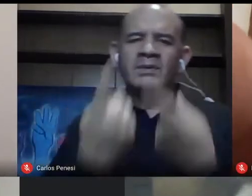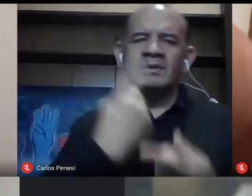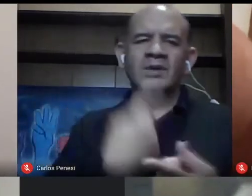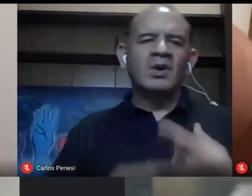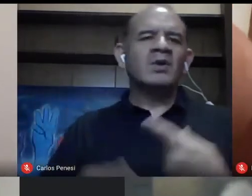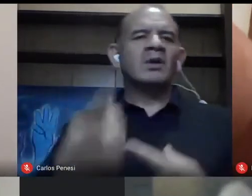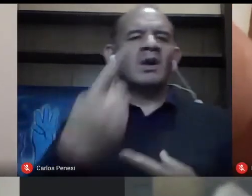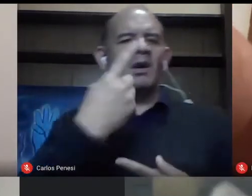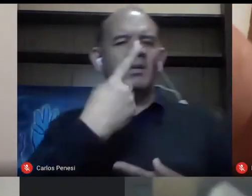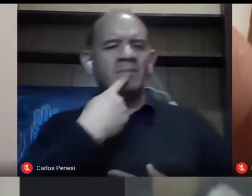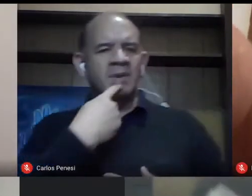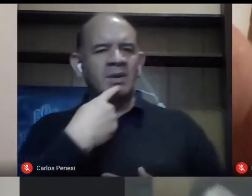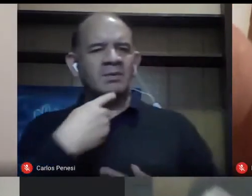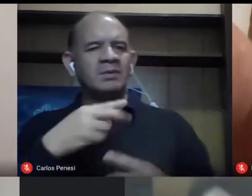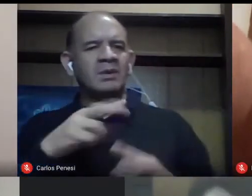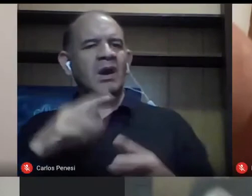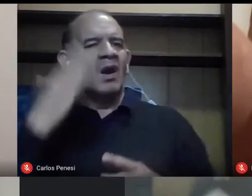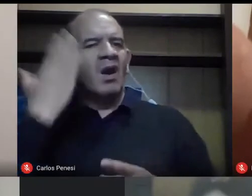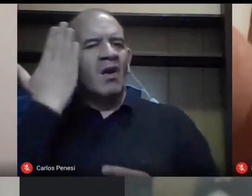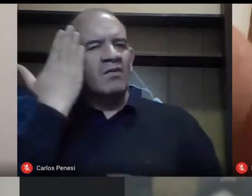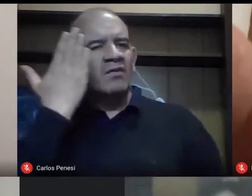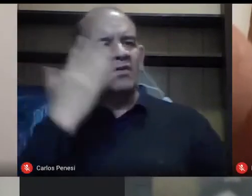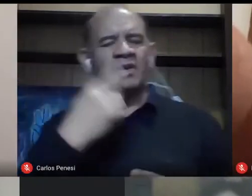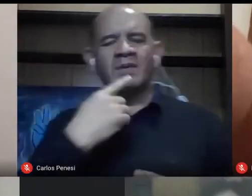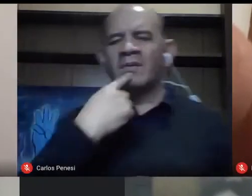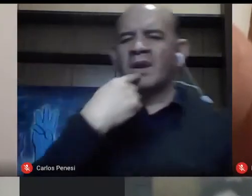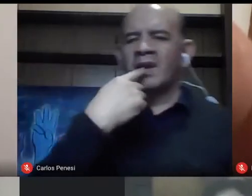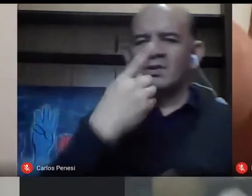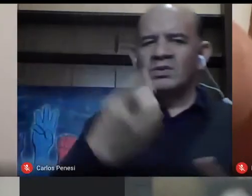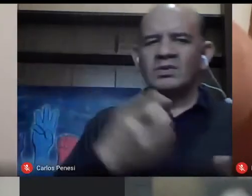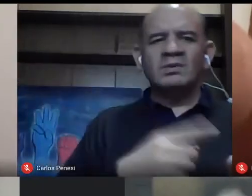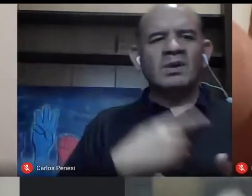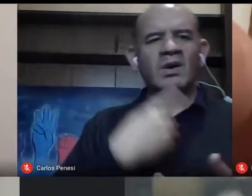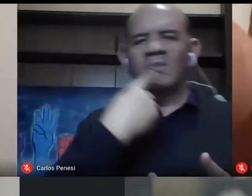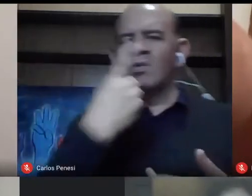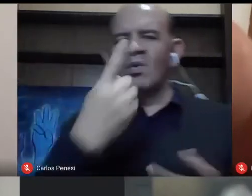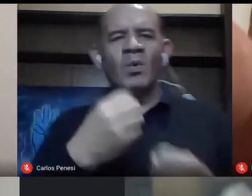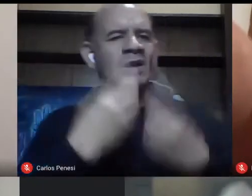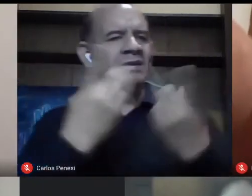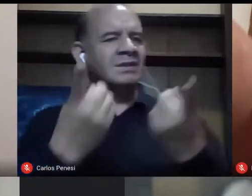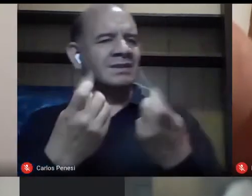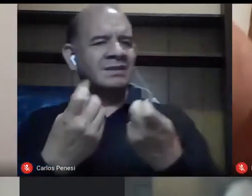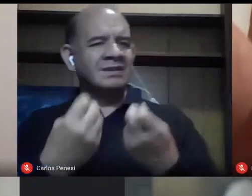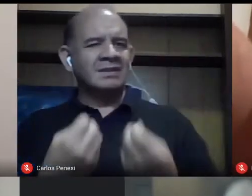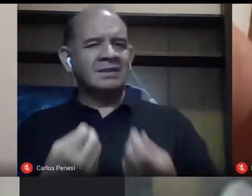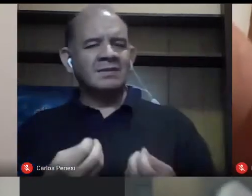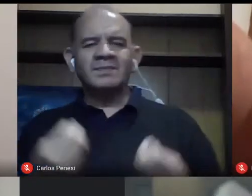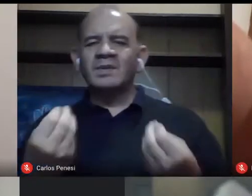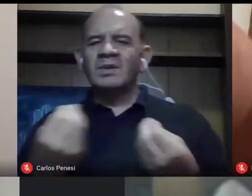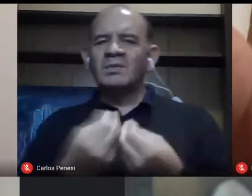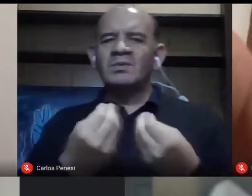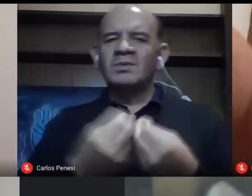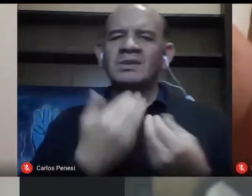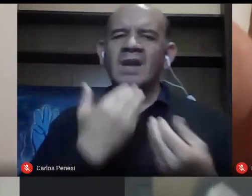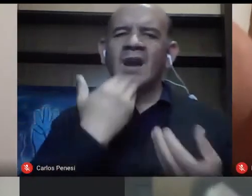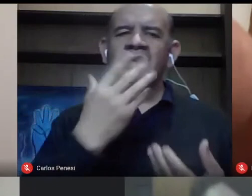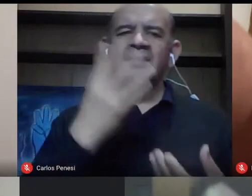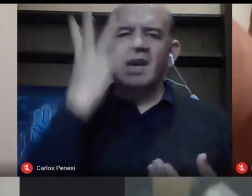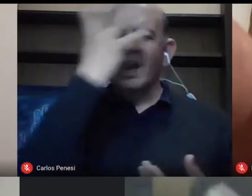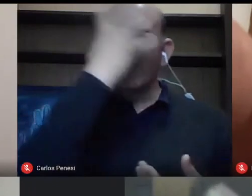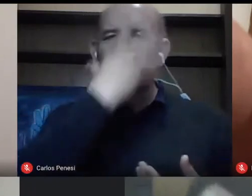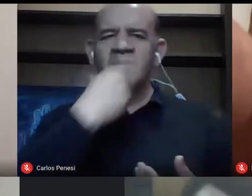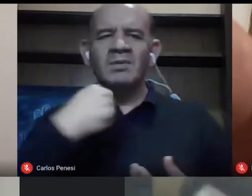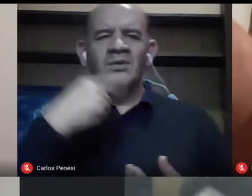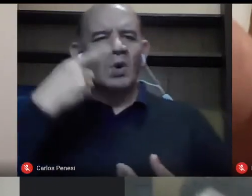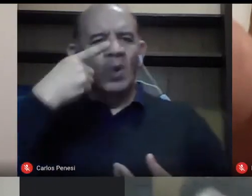APJA para que nosotros demos las preguntas a los expositores. Así que muchas gracias, que tengan un hermoso final de año y